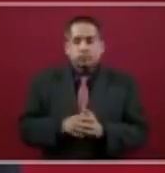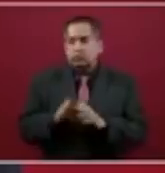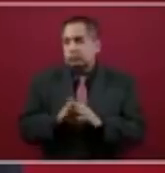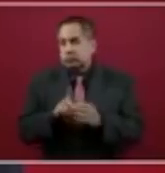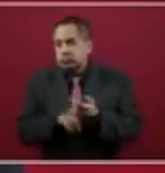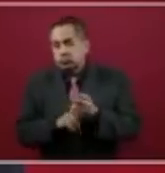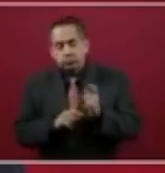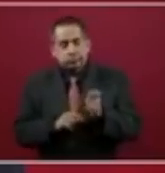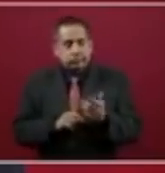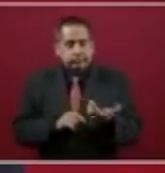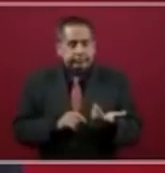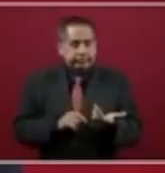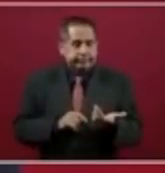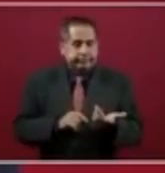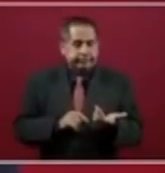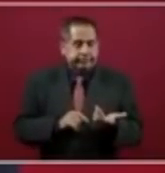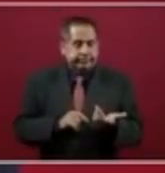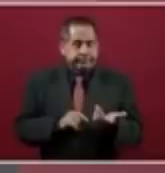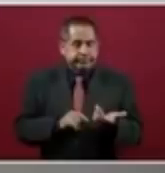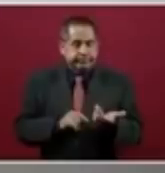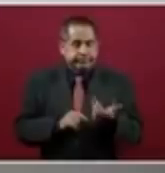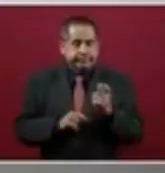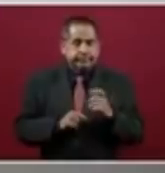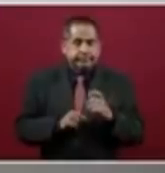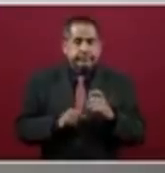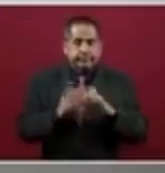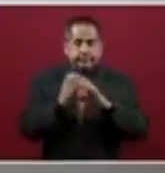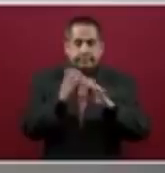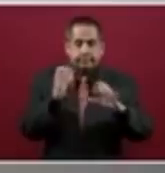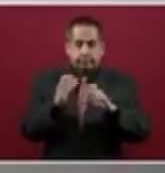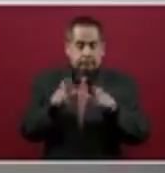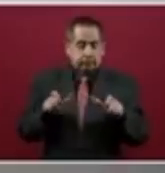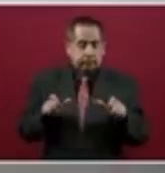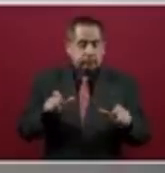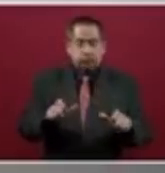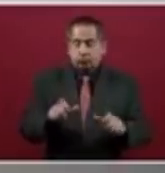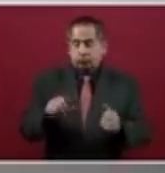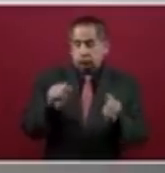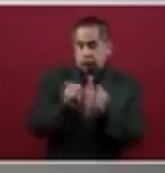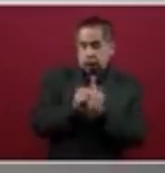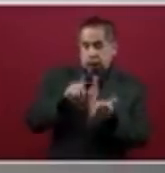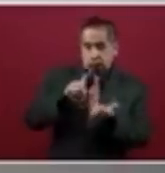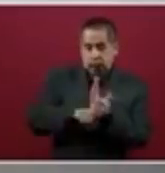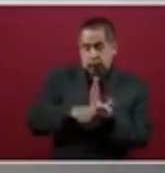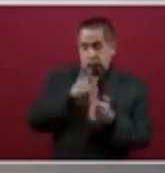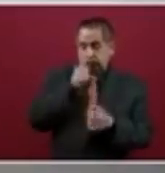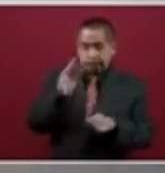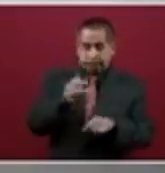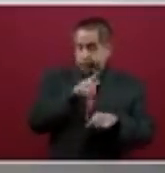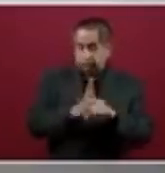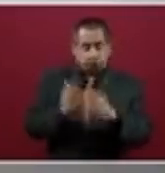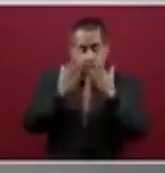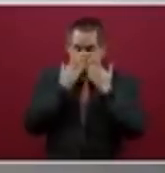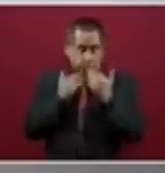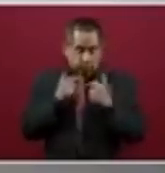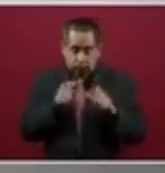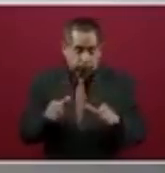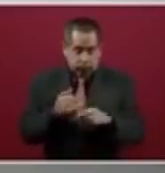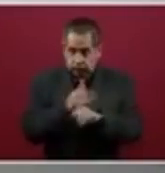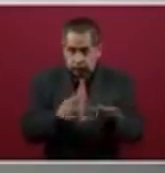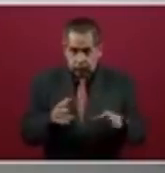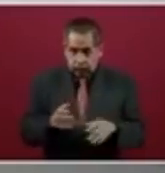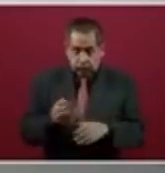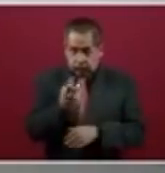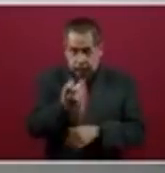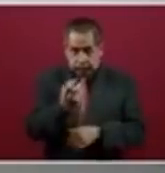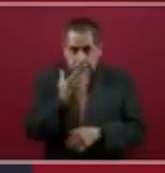indicios de que haya sido custodiado el camión, no hay información por la Policía